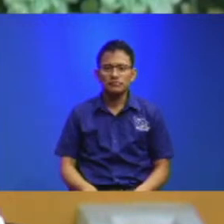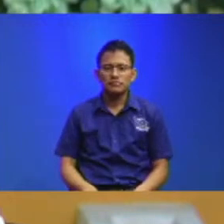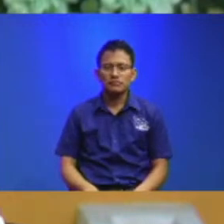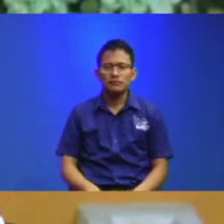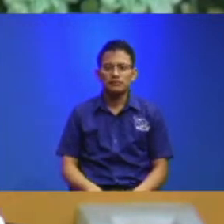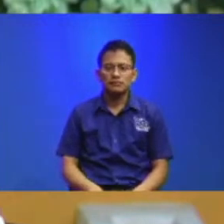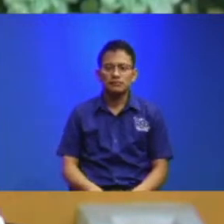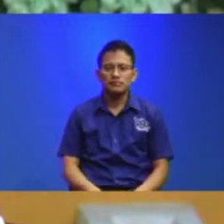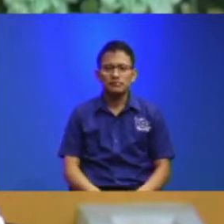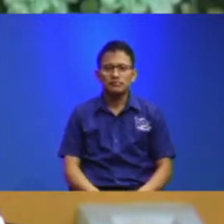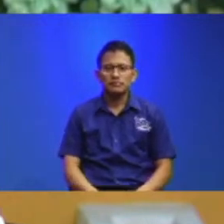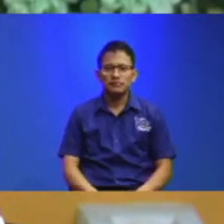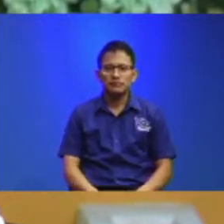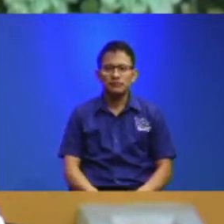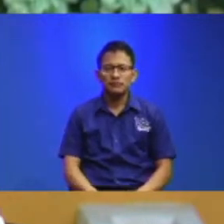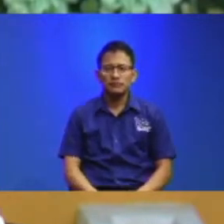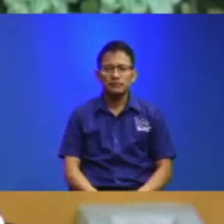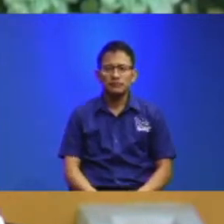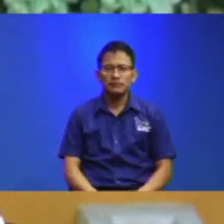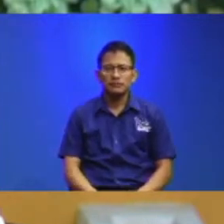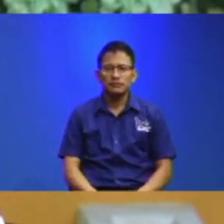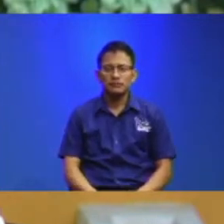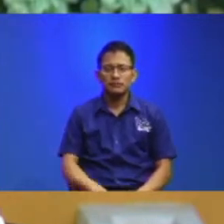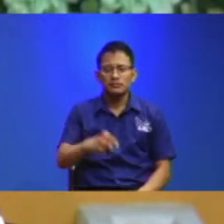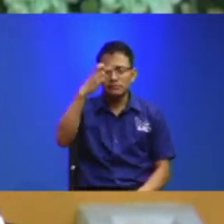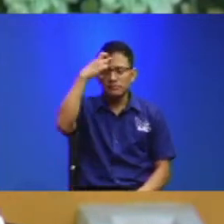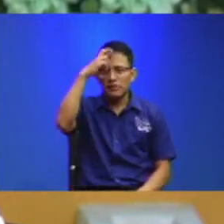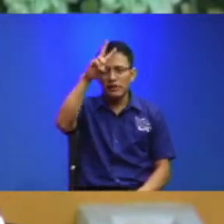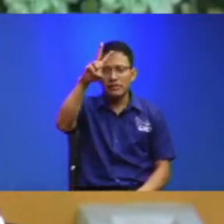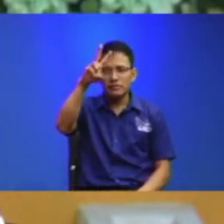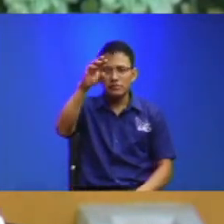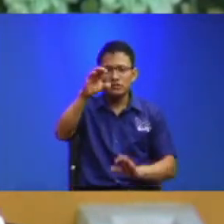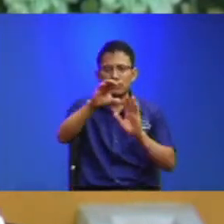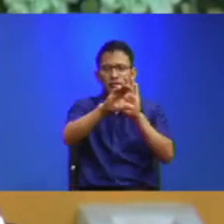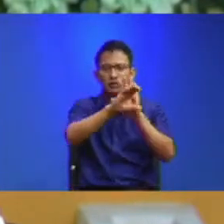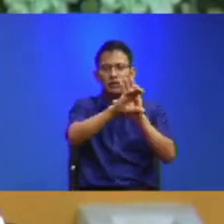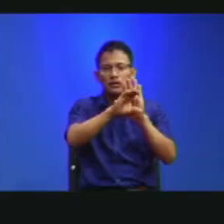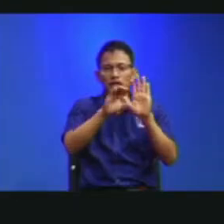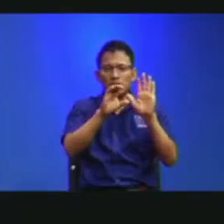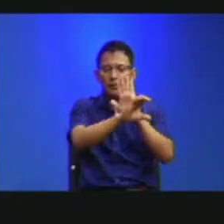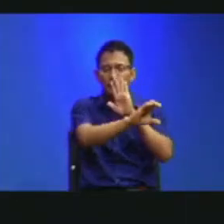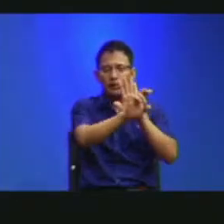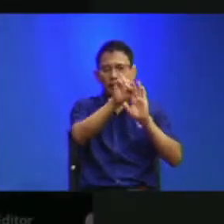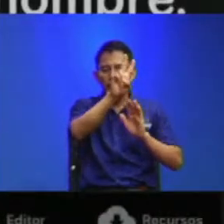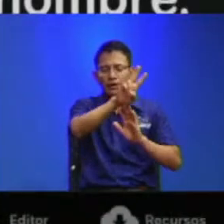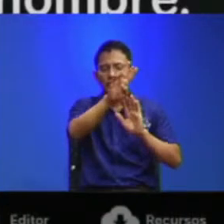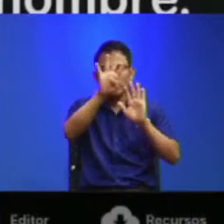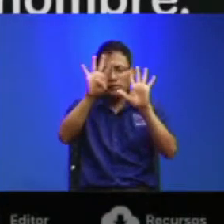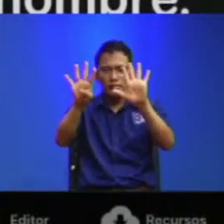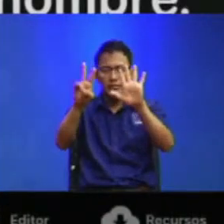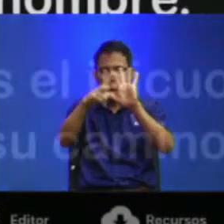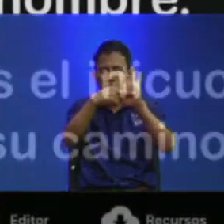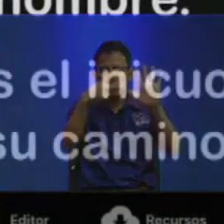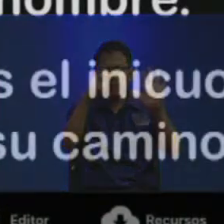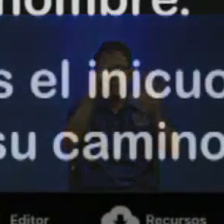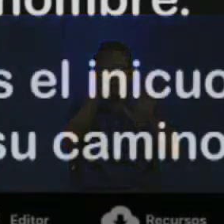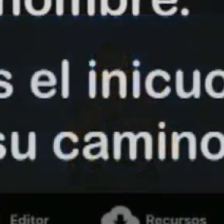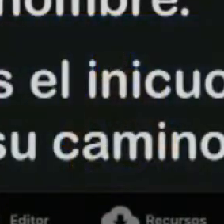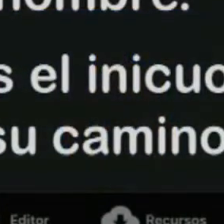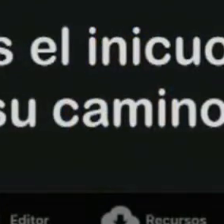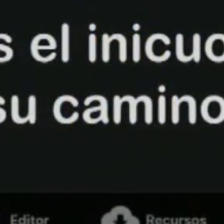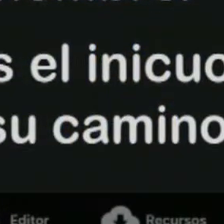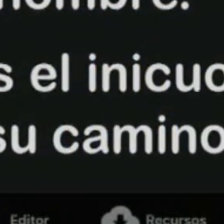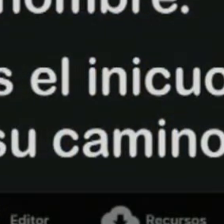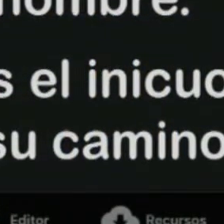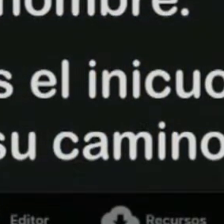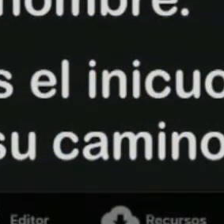con lo que le voy a predicar. Vamos a ver Proverbios capítulo 29, versículo 25. Mírenlo pues.